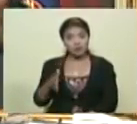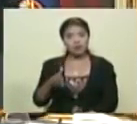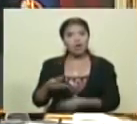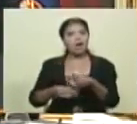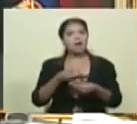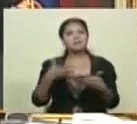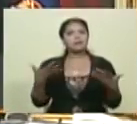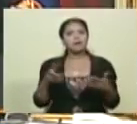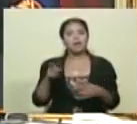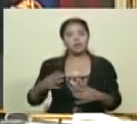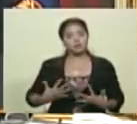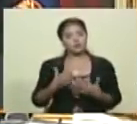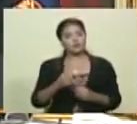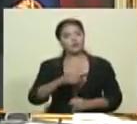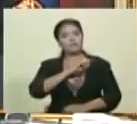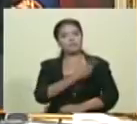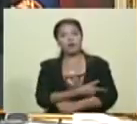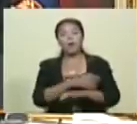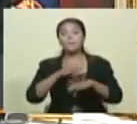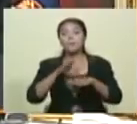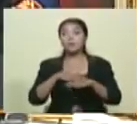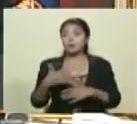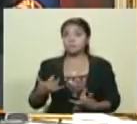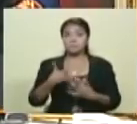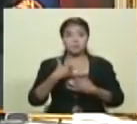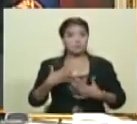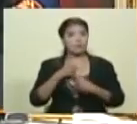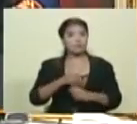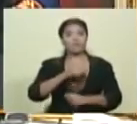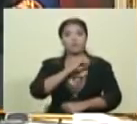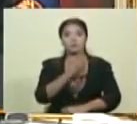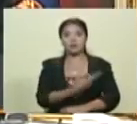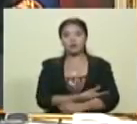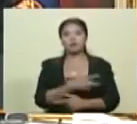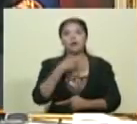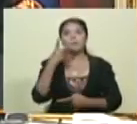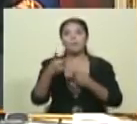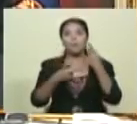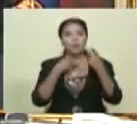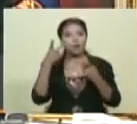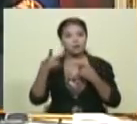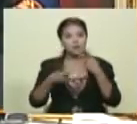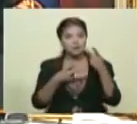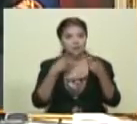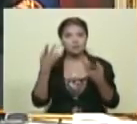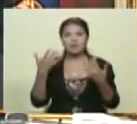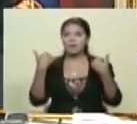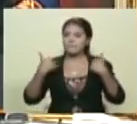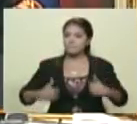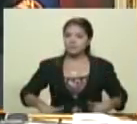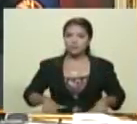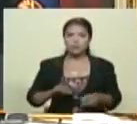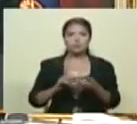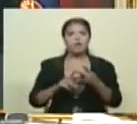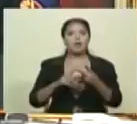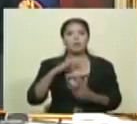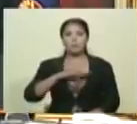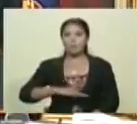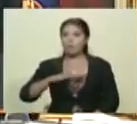Putin crezca. Porque tiene su propia fortaleza política, personal,